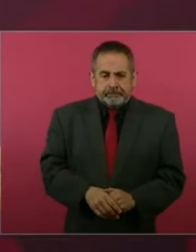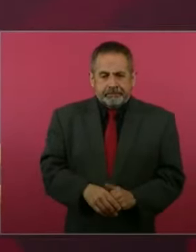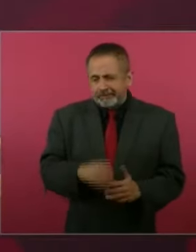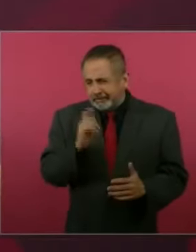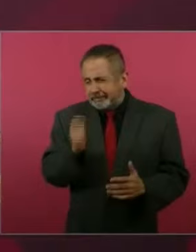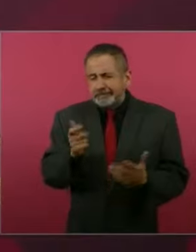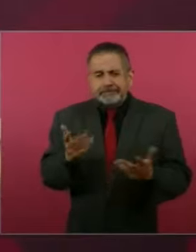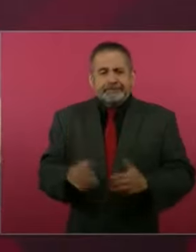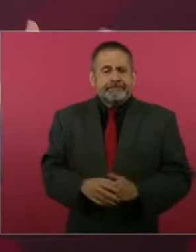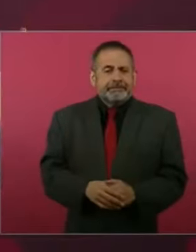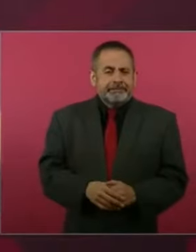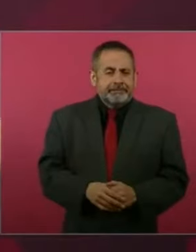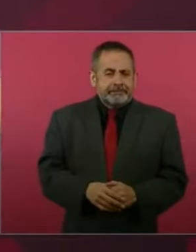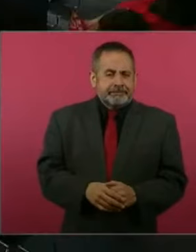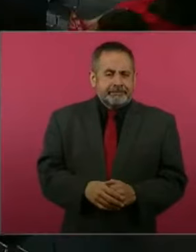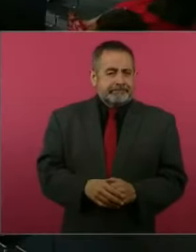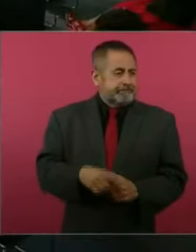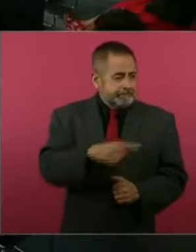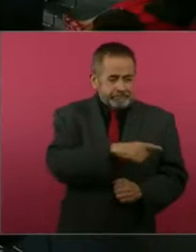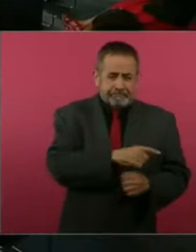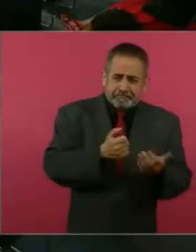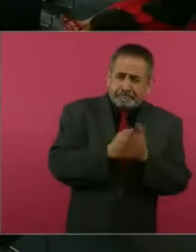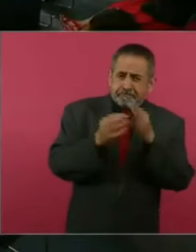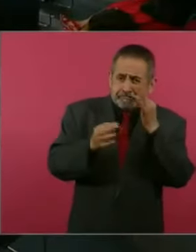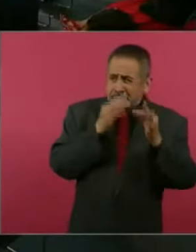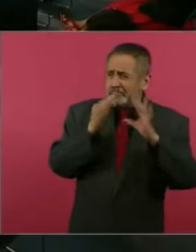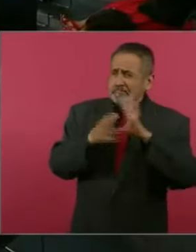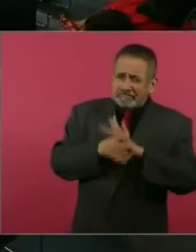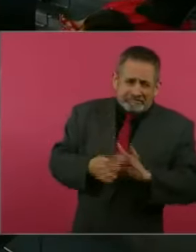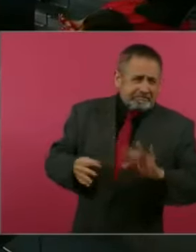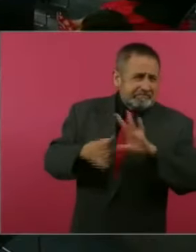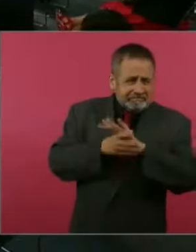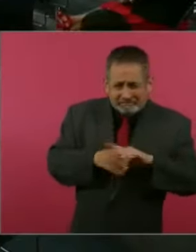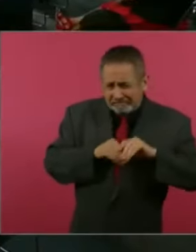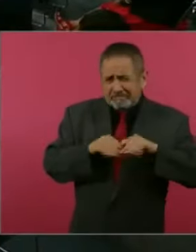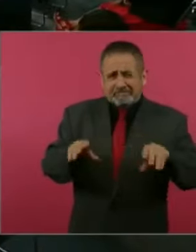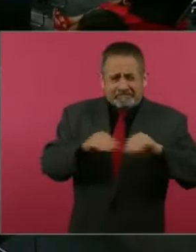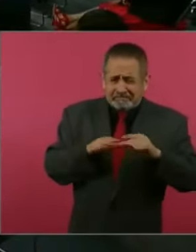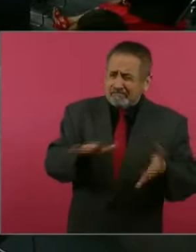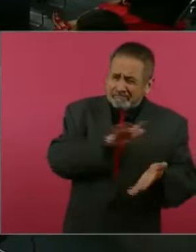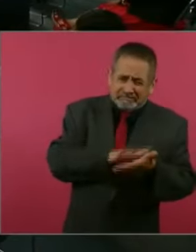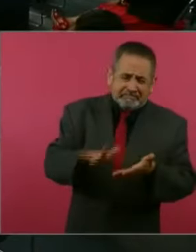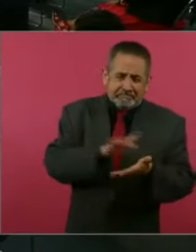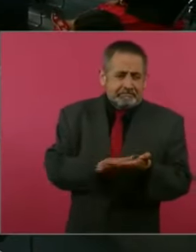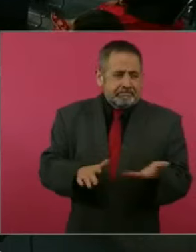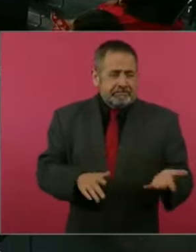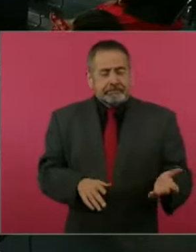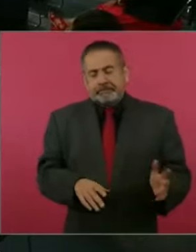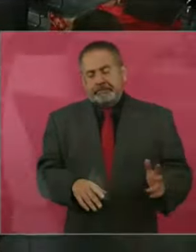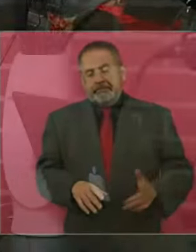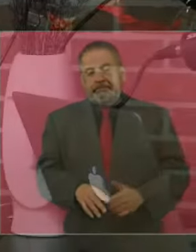o sea y vaya que le han apoyado